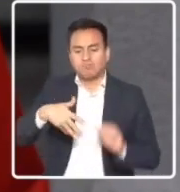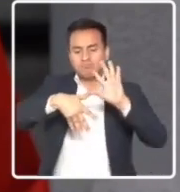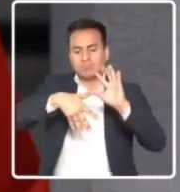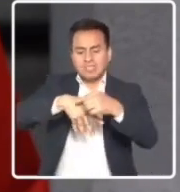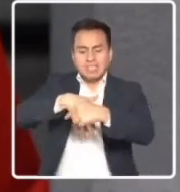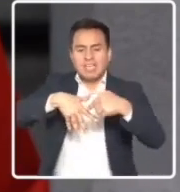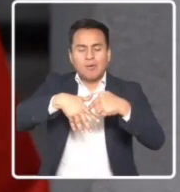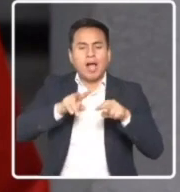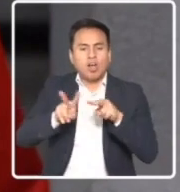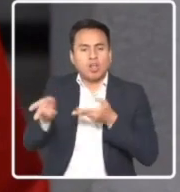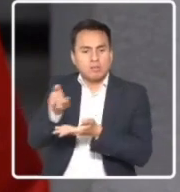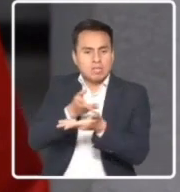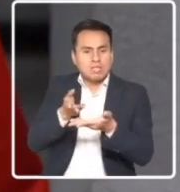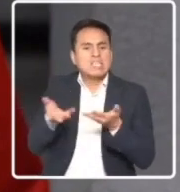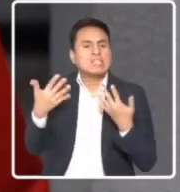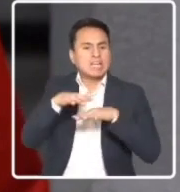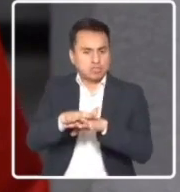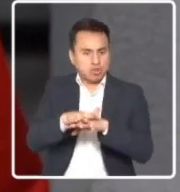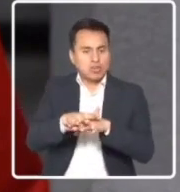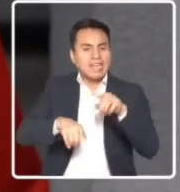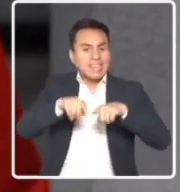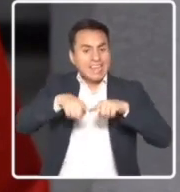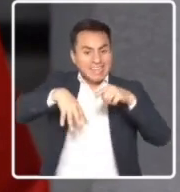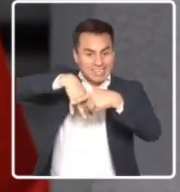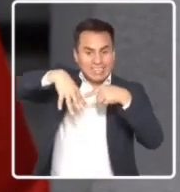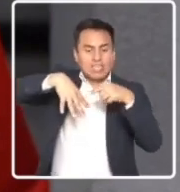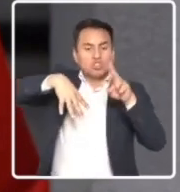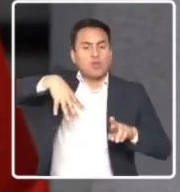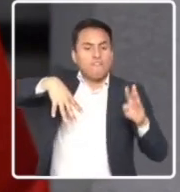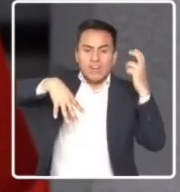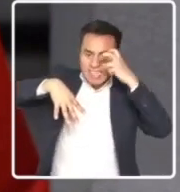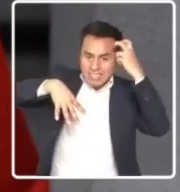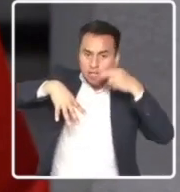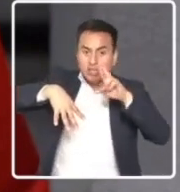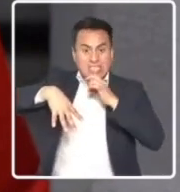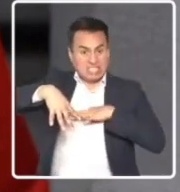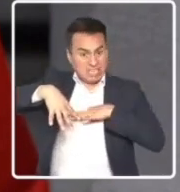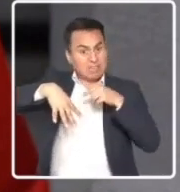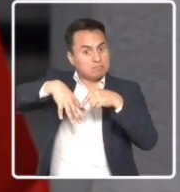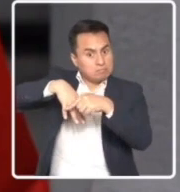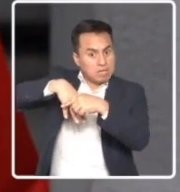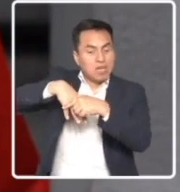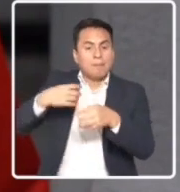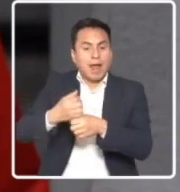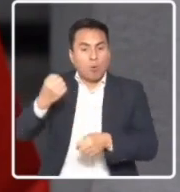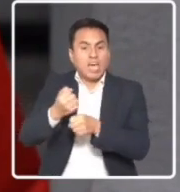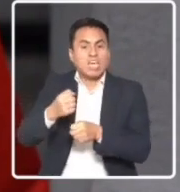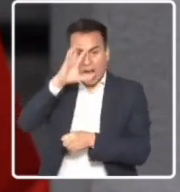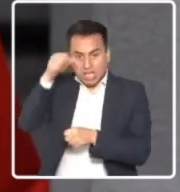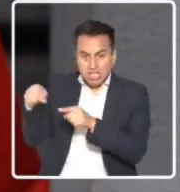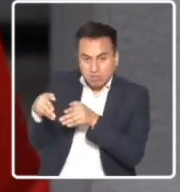porque constituye un proyecto de integración que une por la vía terrestre el sur de Brasil con los puertos del norte de Chile, pasando por Paraguay y